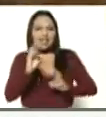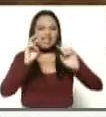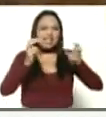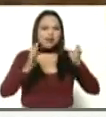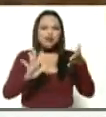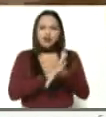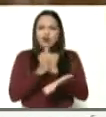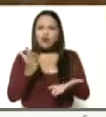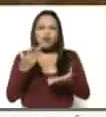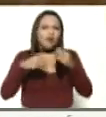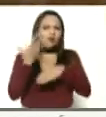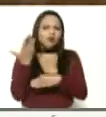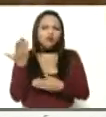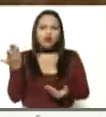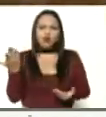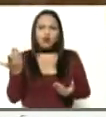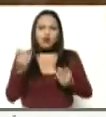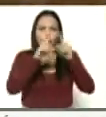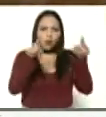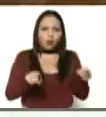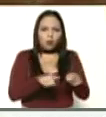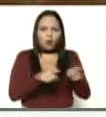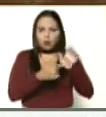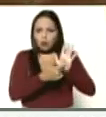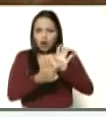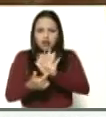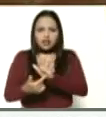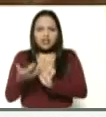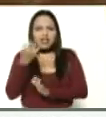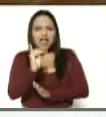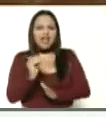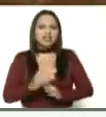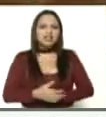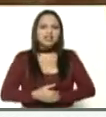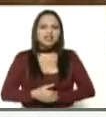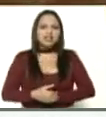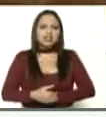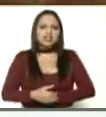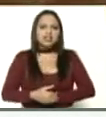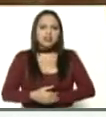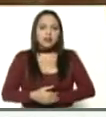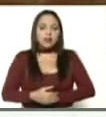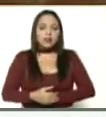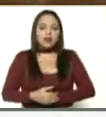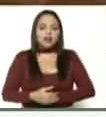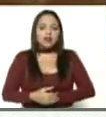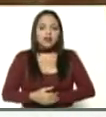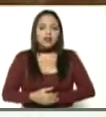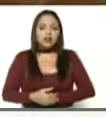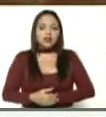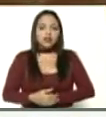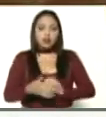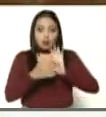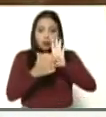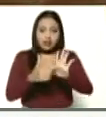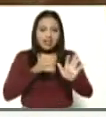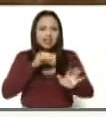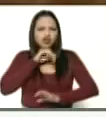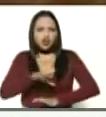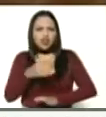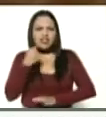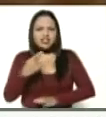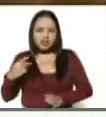¿no? Donde salen, paran, y el pueblo le pide que no quiere, que no lo quieren